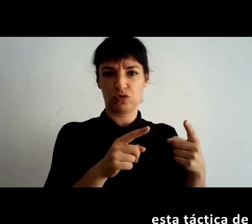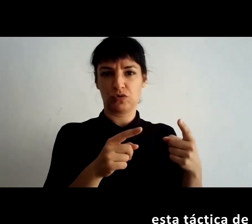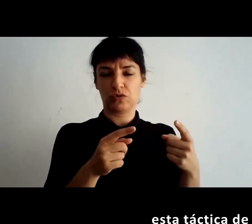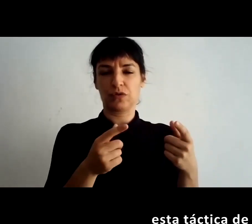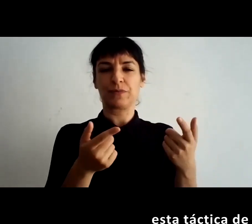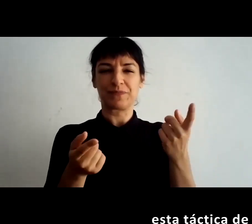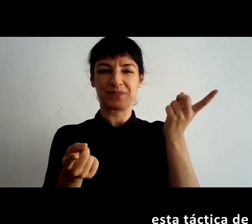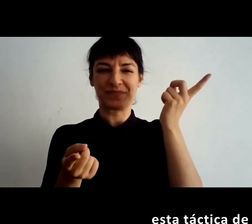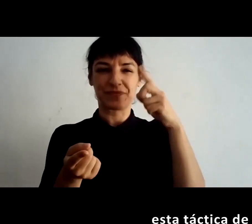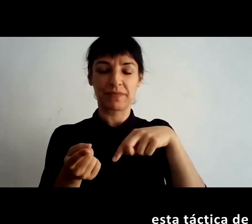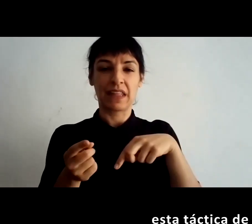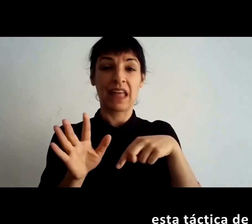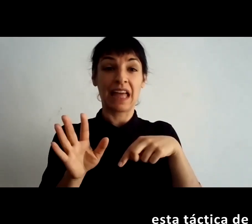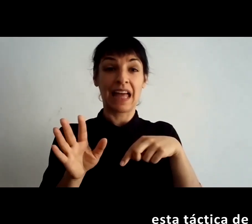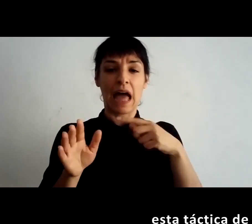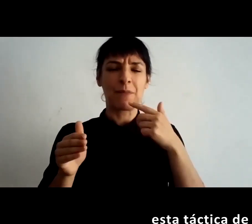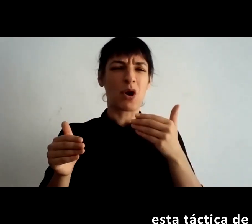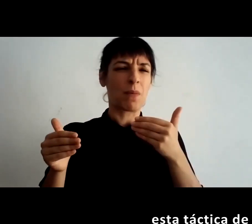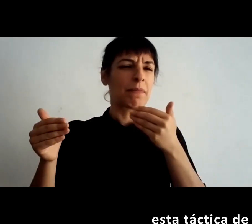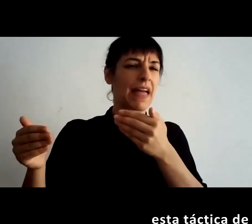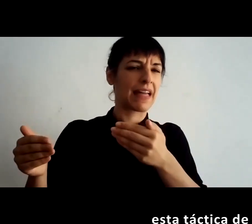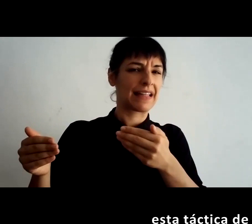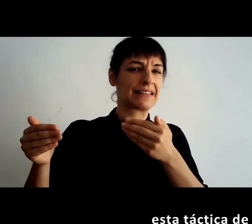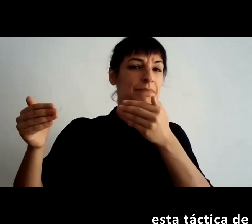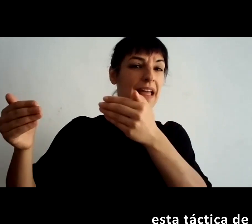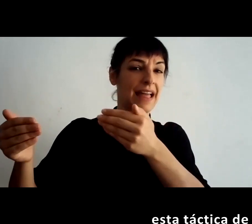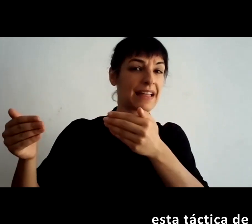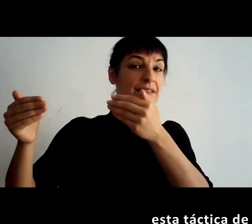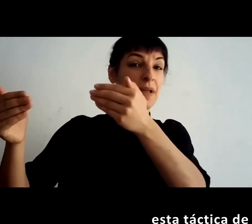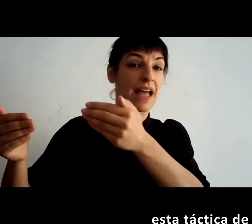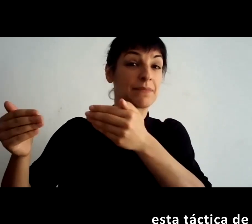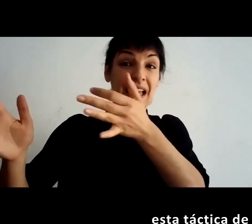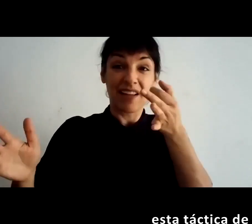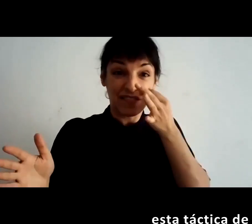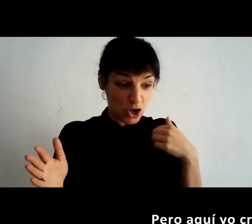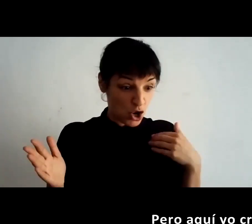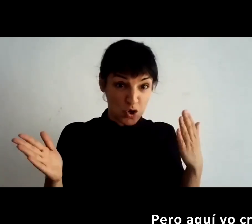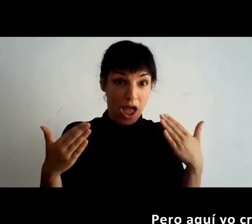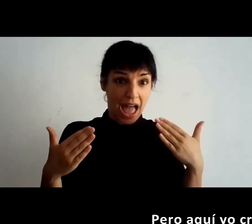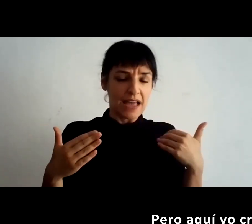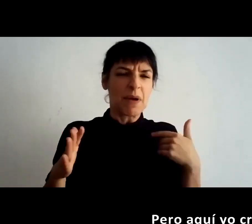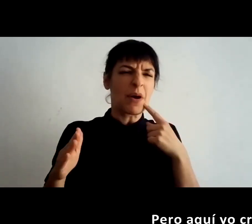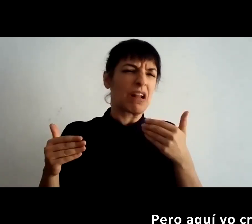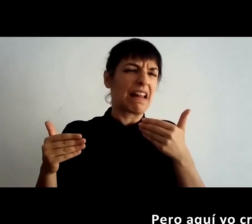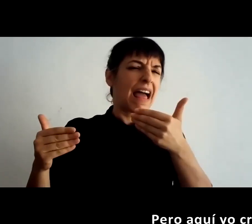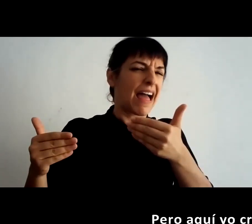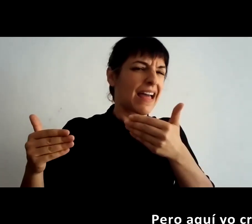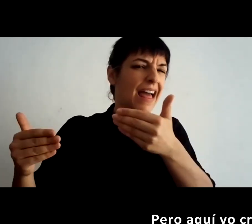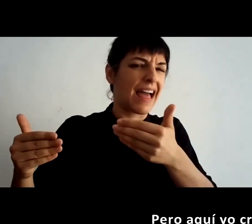táctica de posponer las cosas para algo que todavía no existe. Pero aquí yo creo